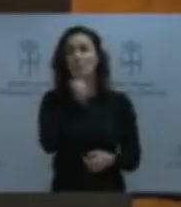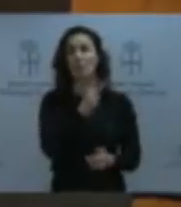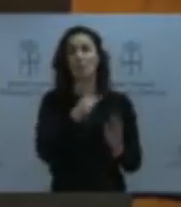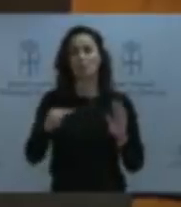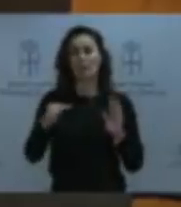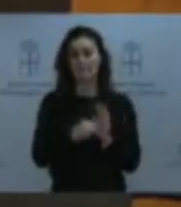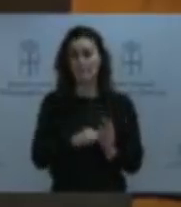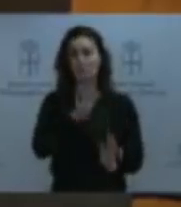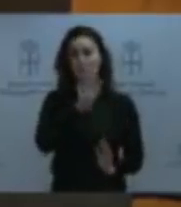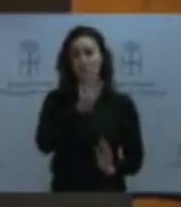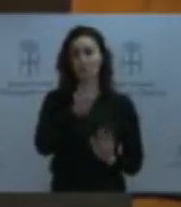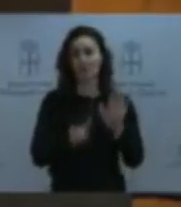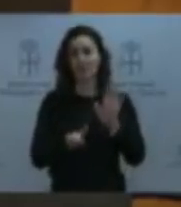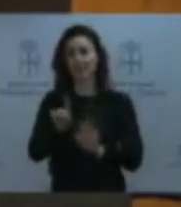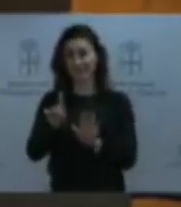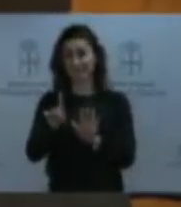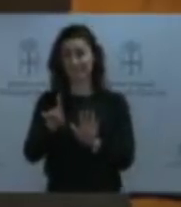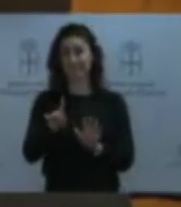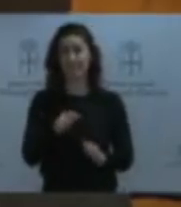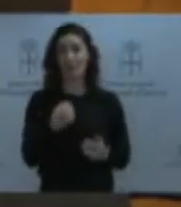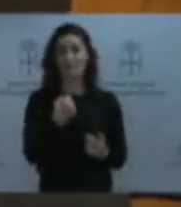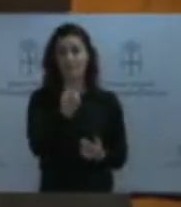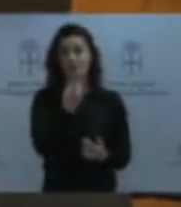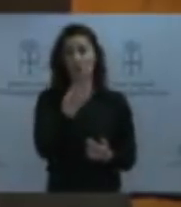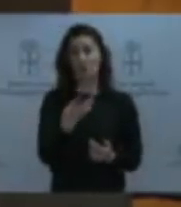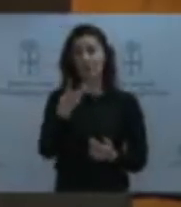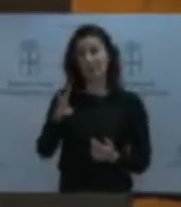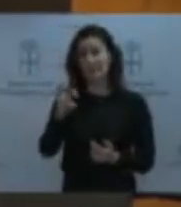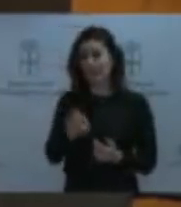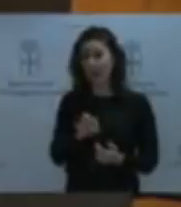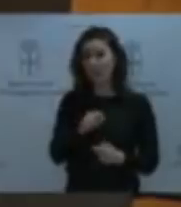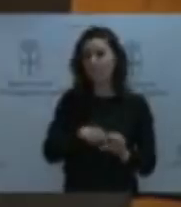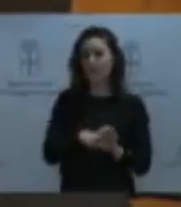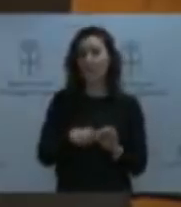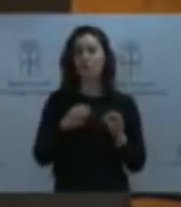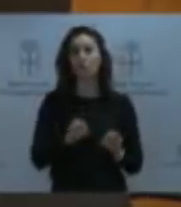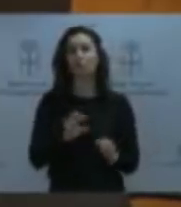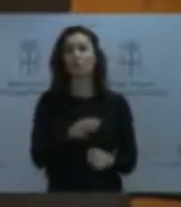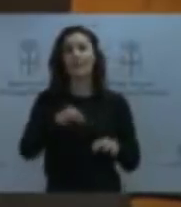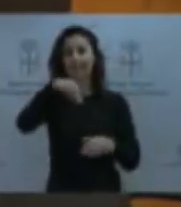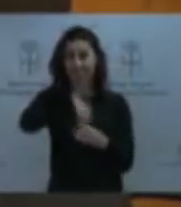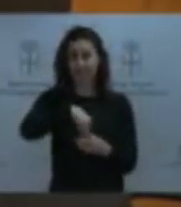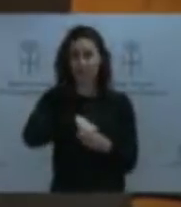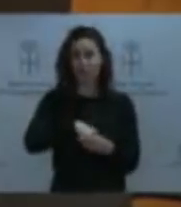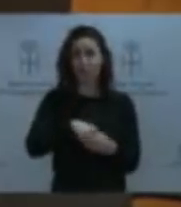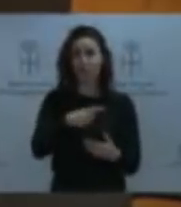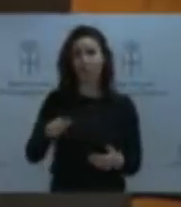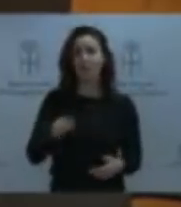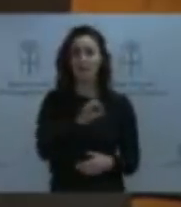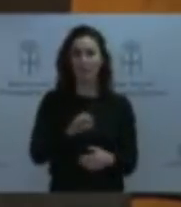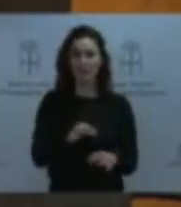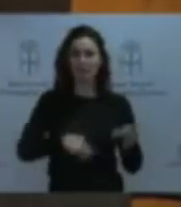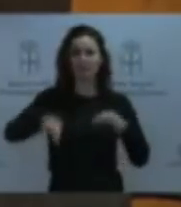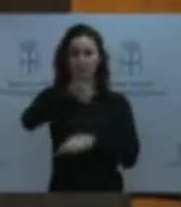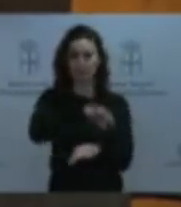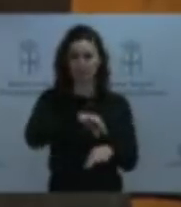1.430 plazas incluye el 100% de las tasas de reposición del 2017 y la tasa de estabilización del 90%